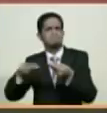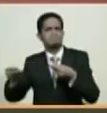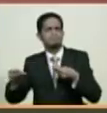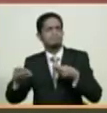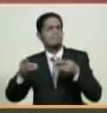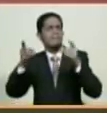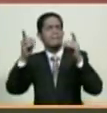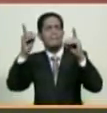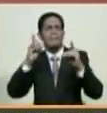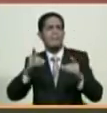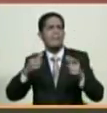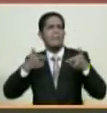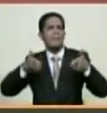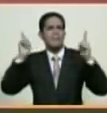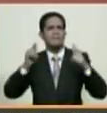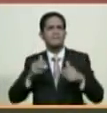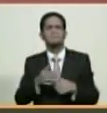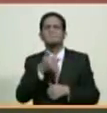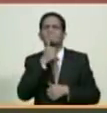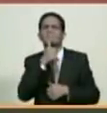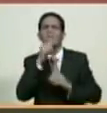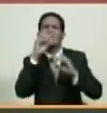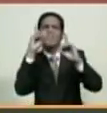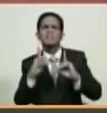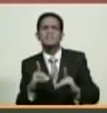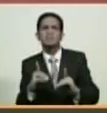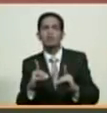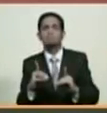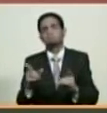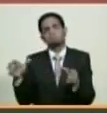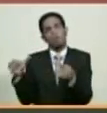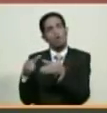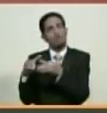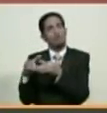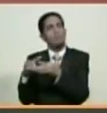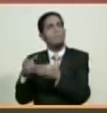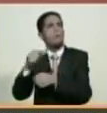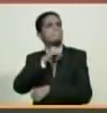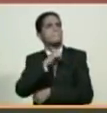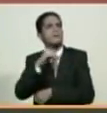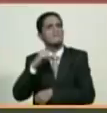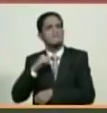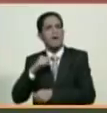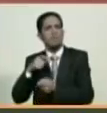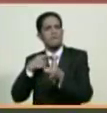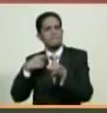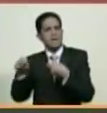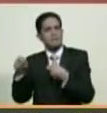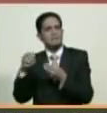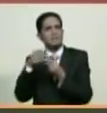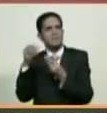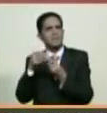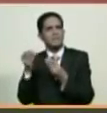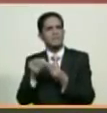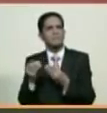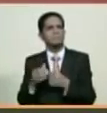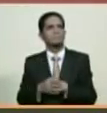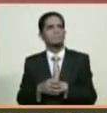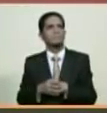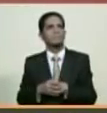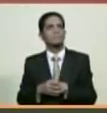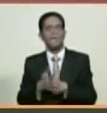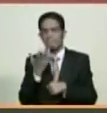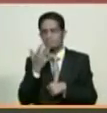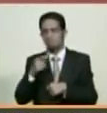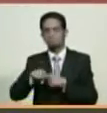el tipo de cambio? Las transacciones entre privados que participan en la subasta de DICOM. En unos minutos van a recibir por parte del Banco Central, si ya